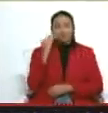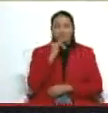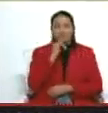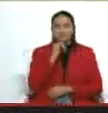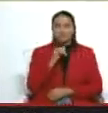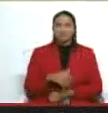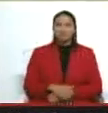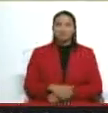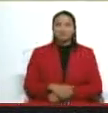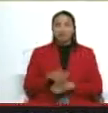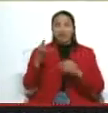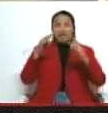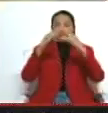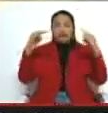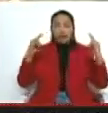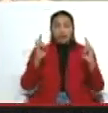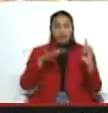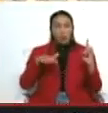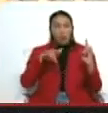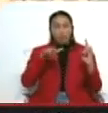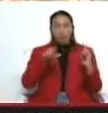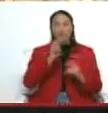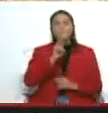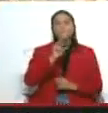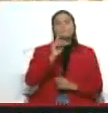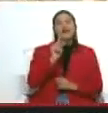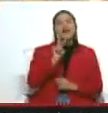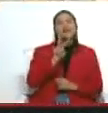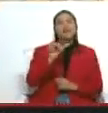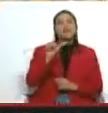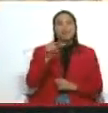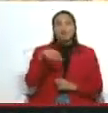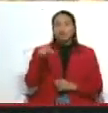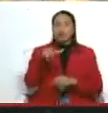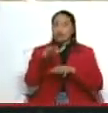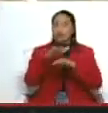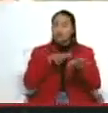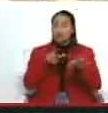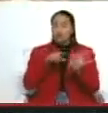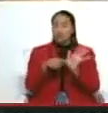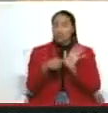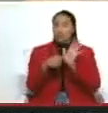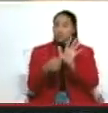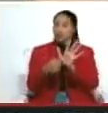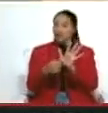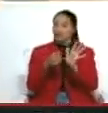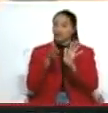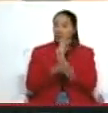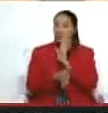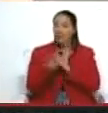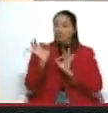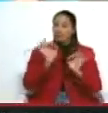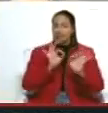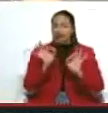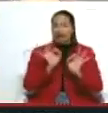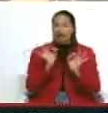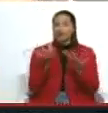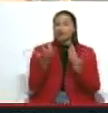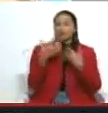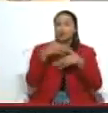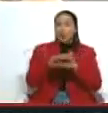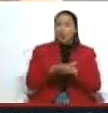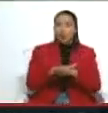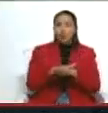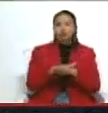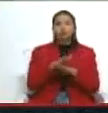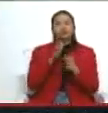La carpa de PDVSA La Estancia se sumergió en un espectáculo de lujo, fuera de lo común. Mezcló el equilibrio,